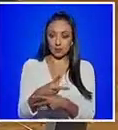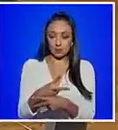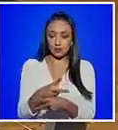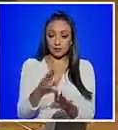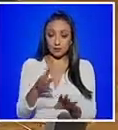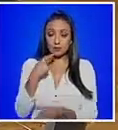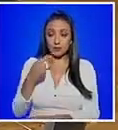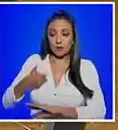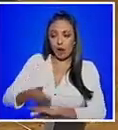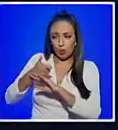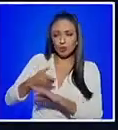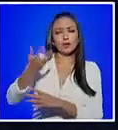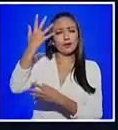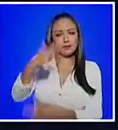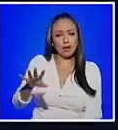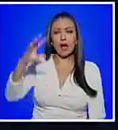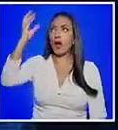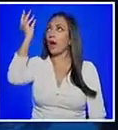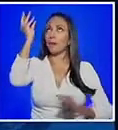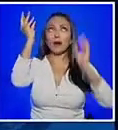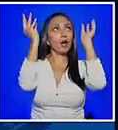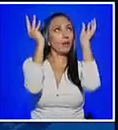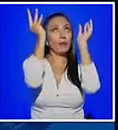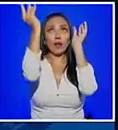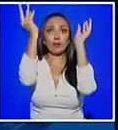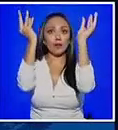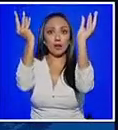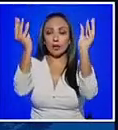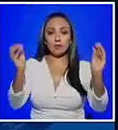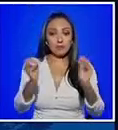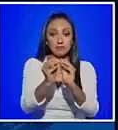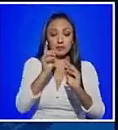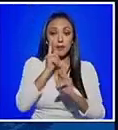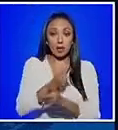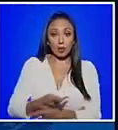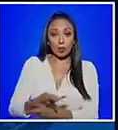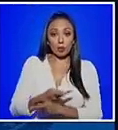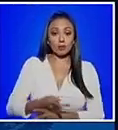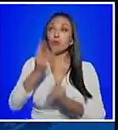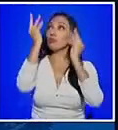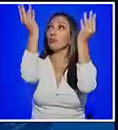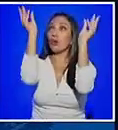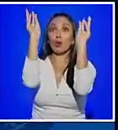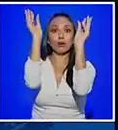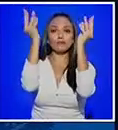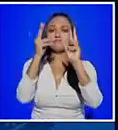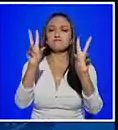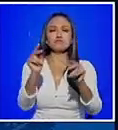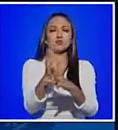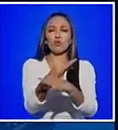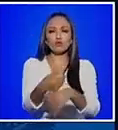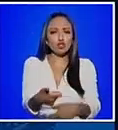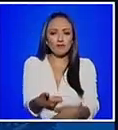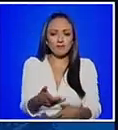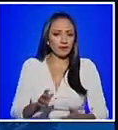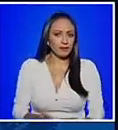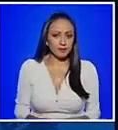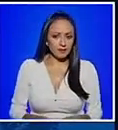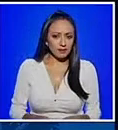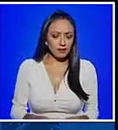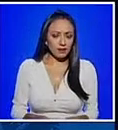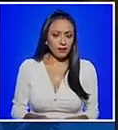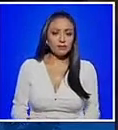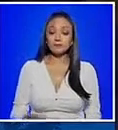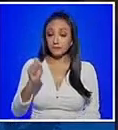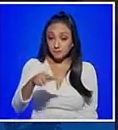las autoridades han colocado cámaras de videovigilancia como medida de prevención, estas no funcionan como esperaban.